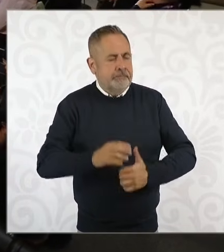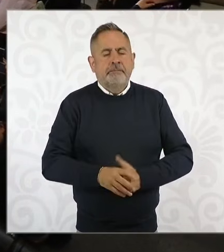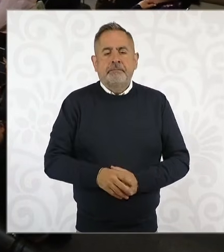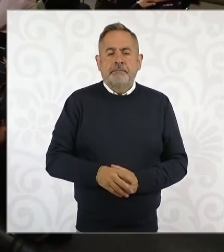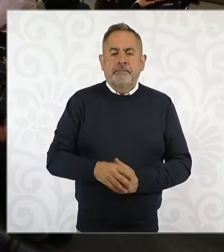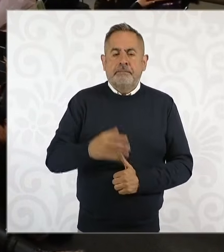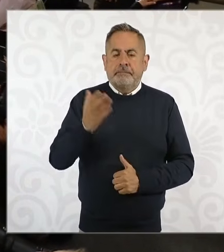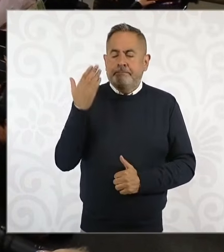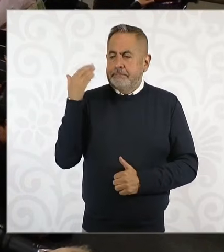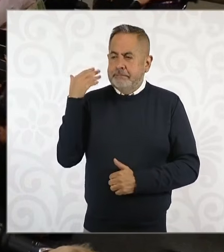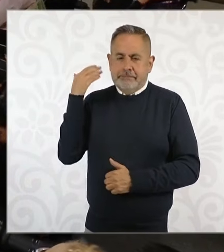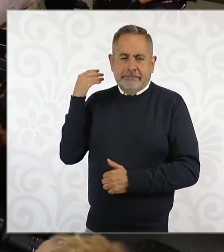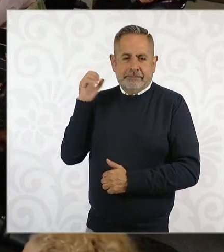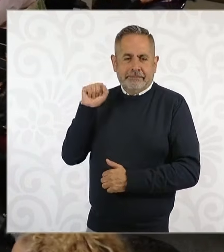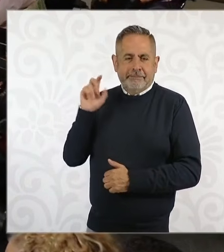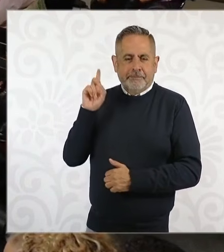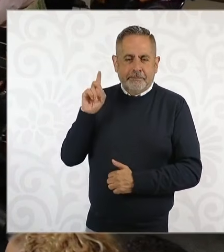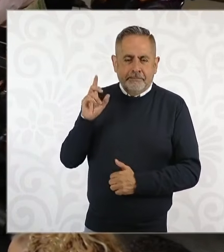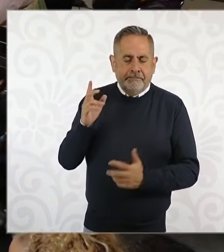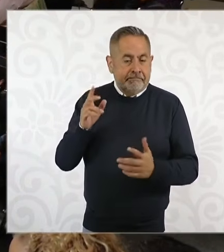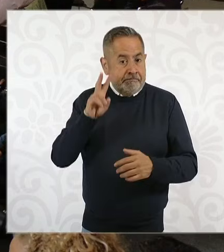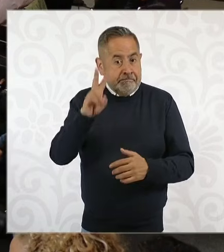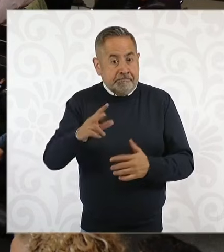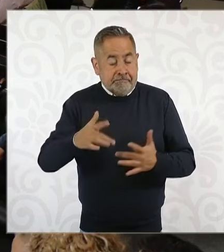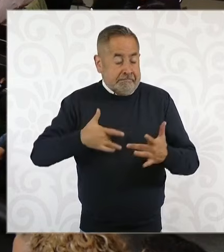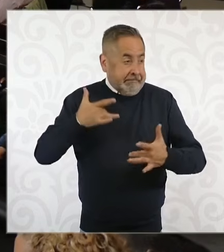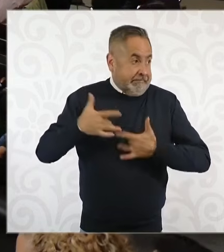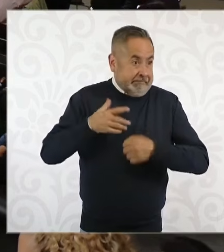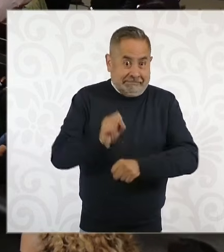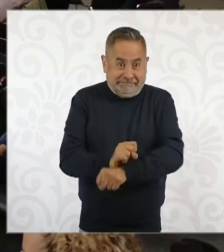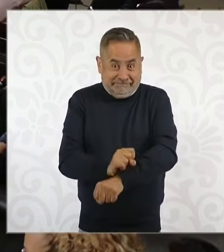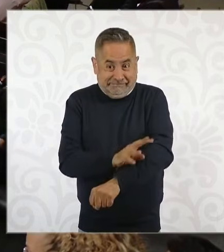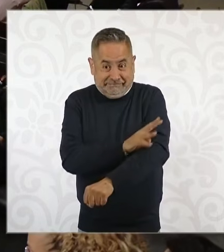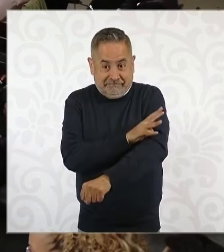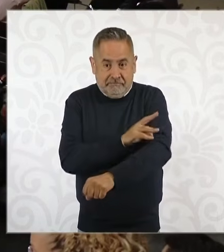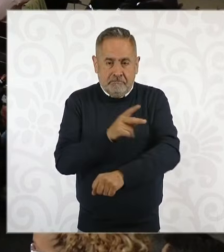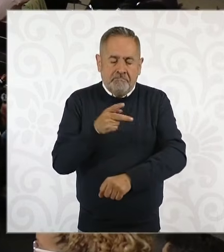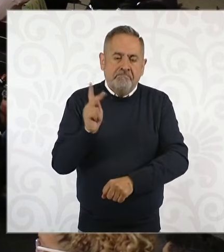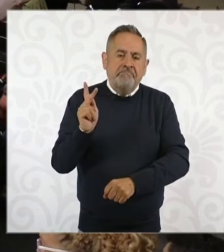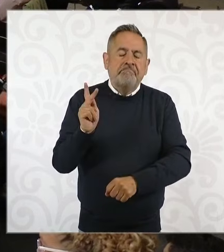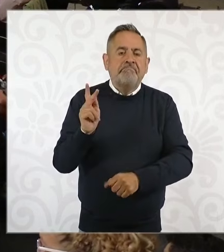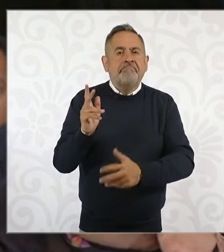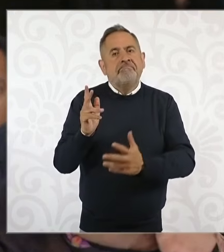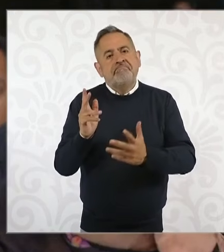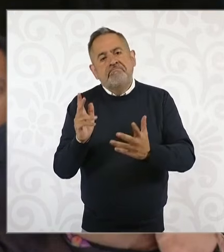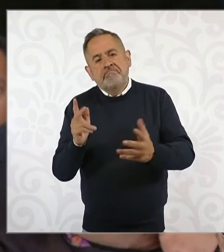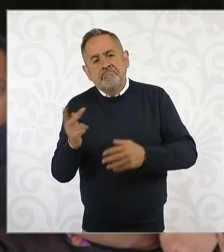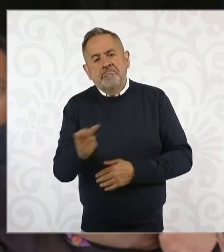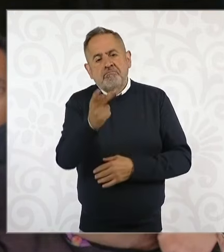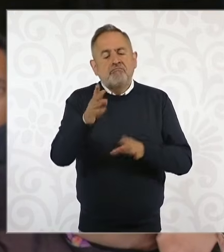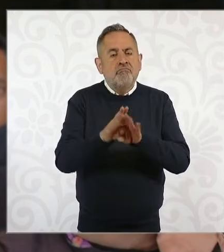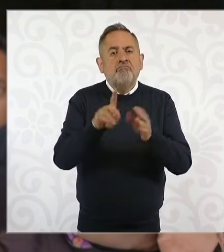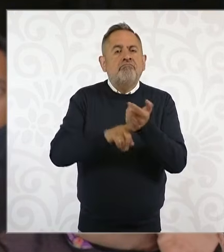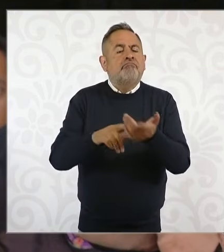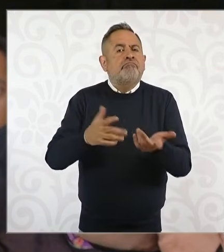semana, ahora sí que emocionante, pero sobre todo quisiera preguntarle cómo se la